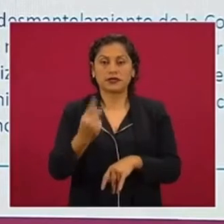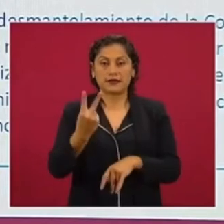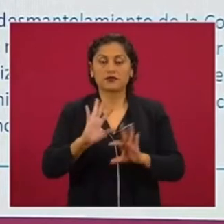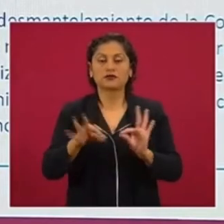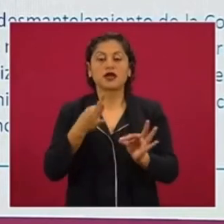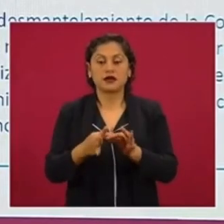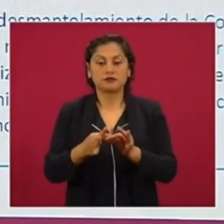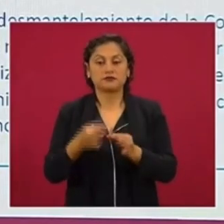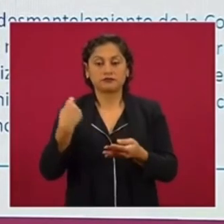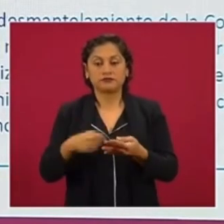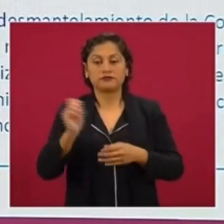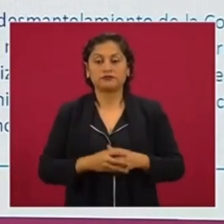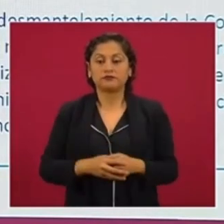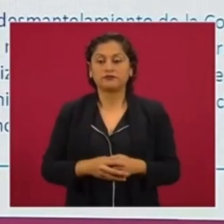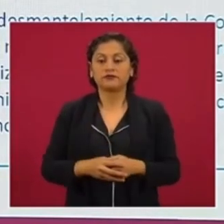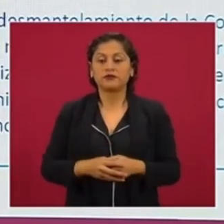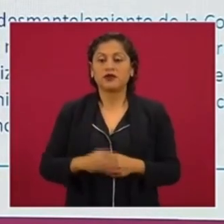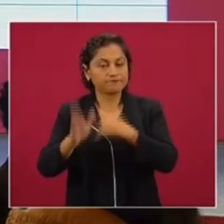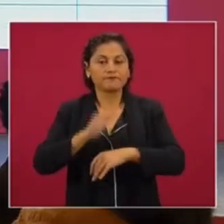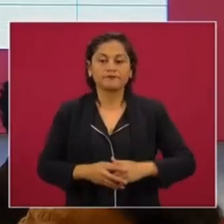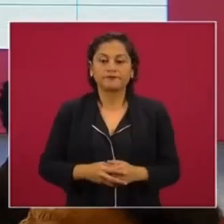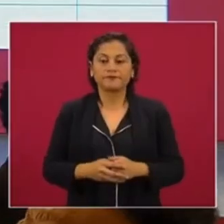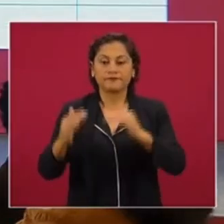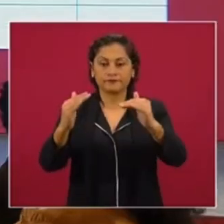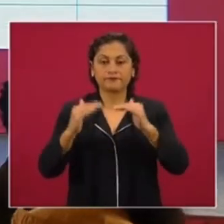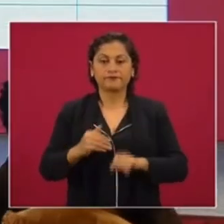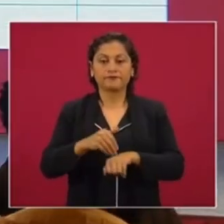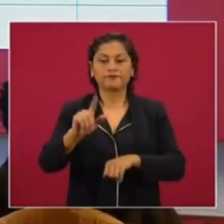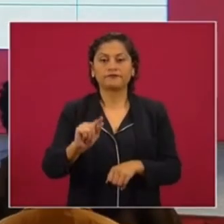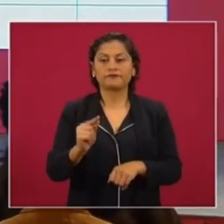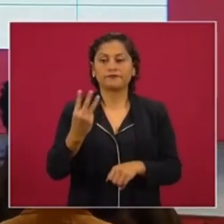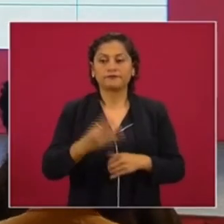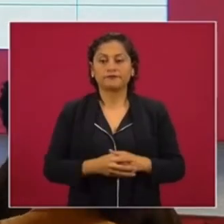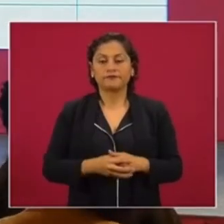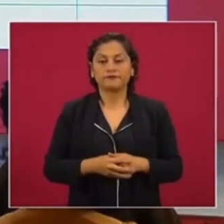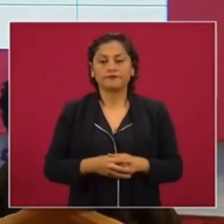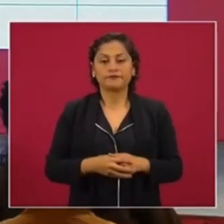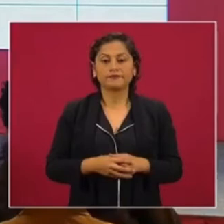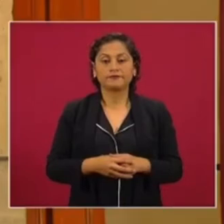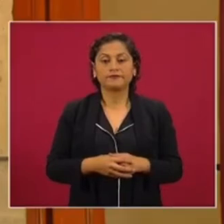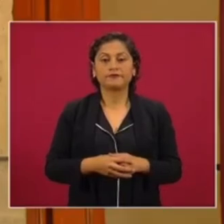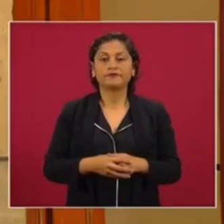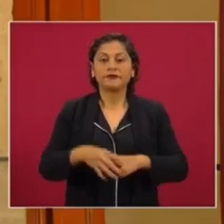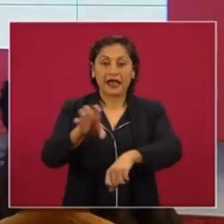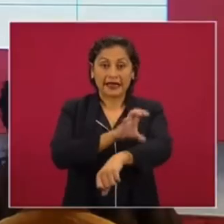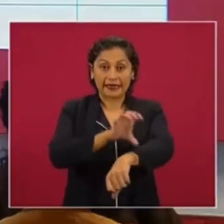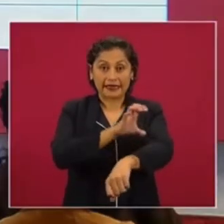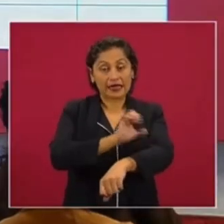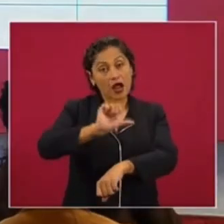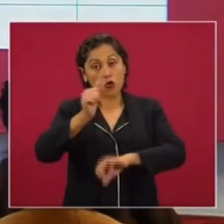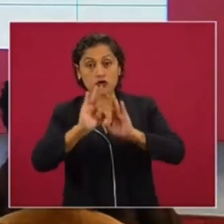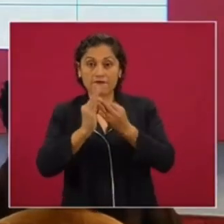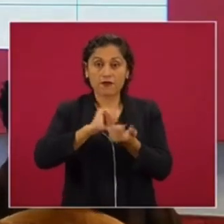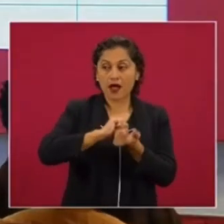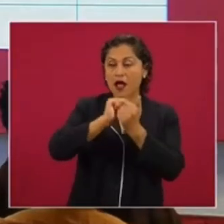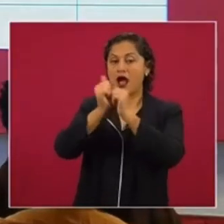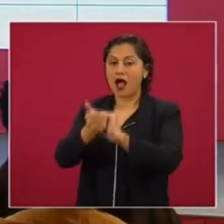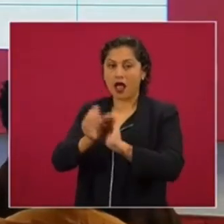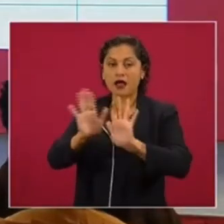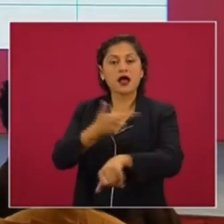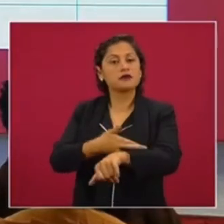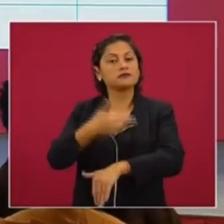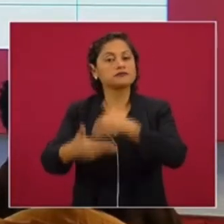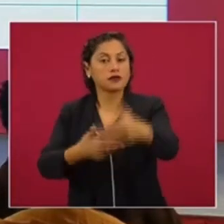se detendrá el plan de desmantelamiento de la Comisión Federal de Electricidad. 73, fuertes alternativas de energía. Este proceso, lo queremos es